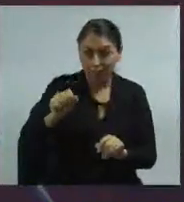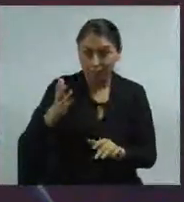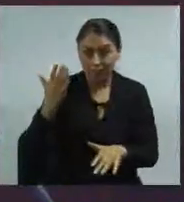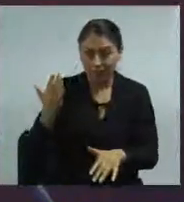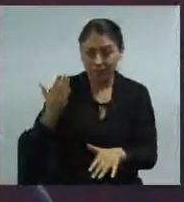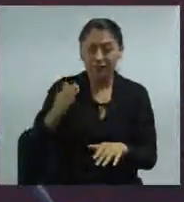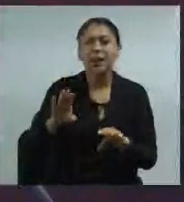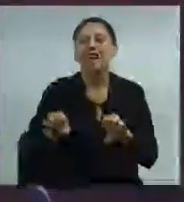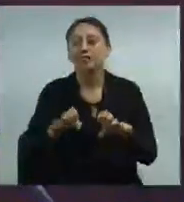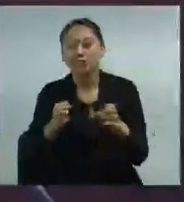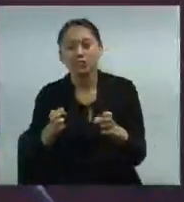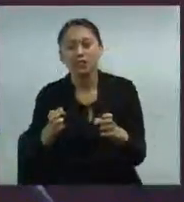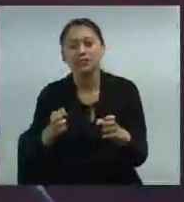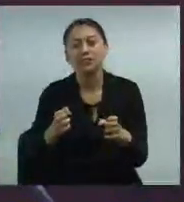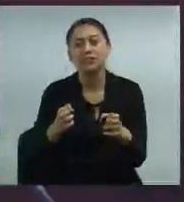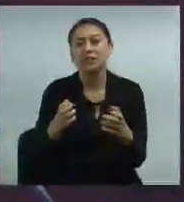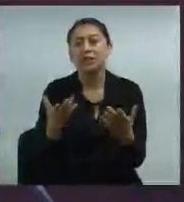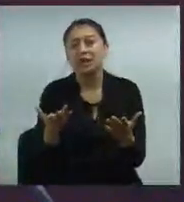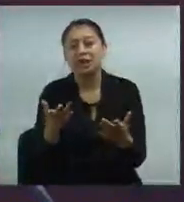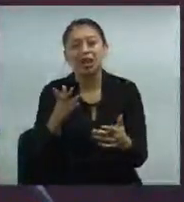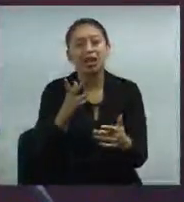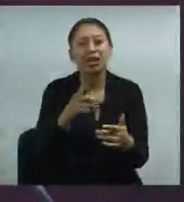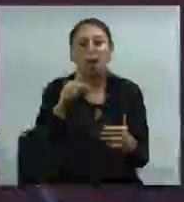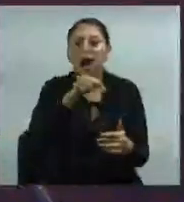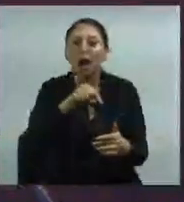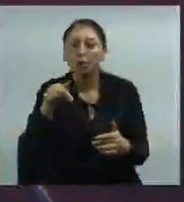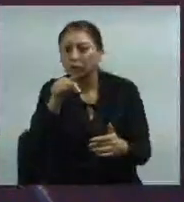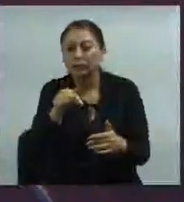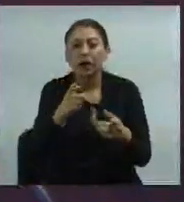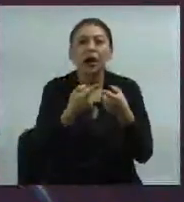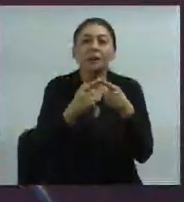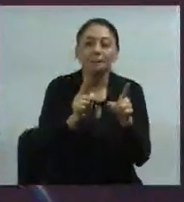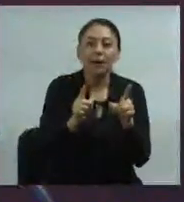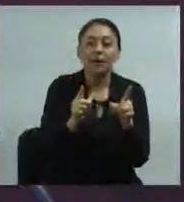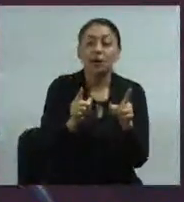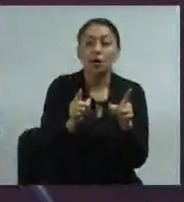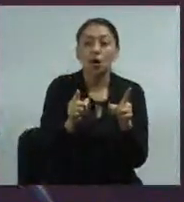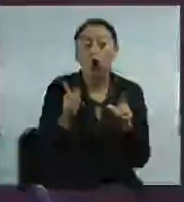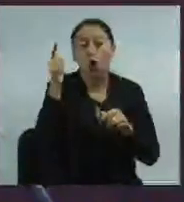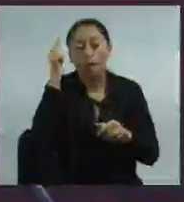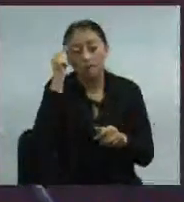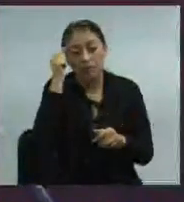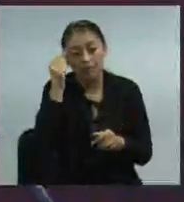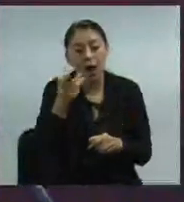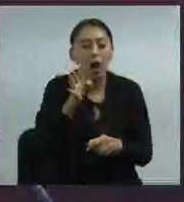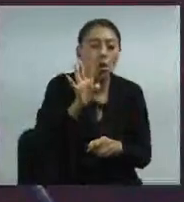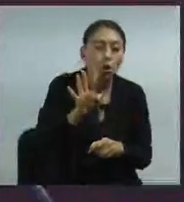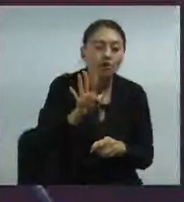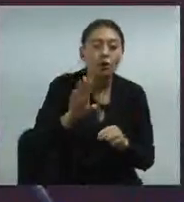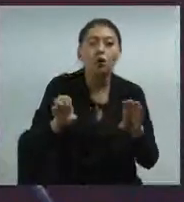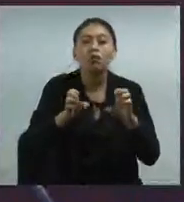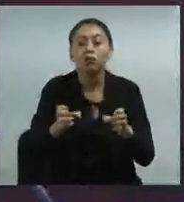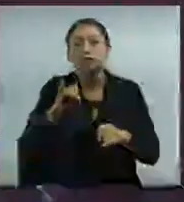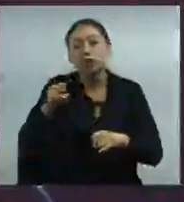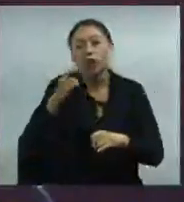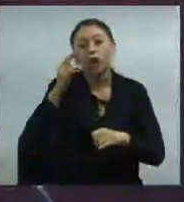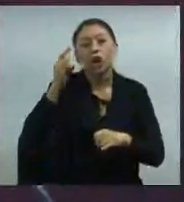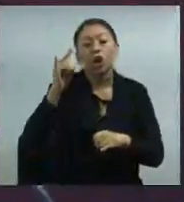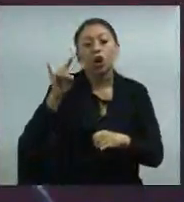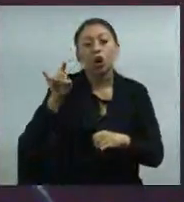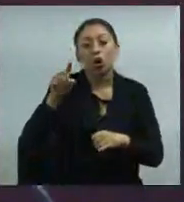estos días que se debería de hacer la convocatoria, y si es el criterio es que son 4, pues sería hasta el mes de junio. En todo